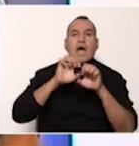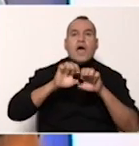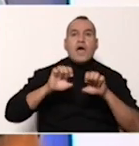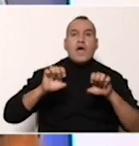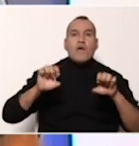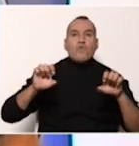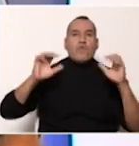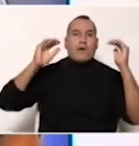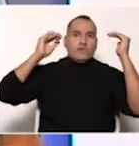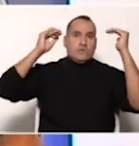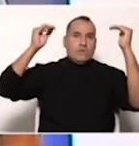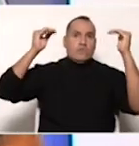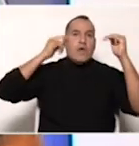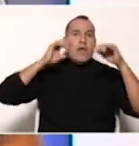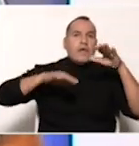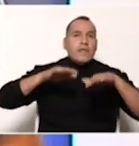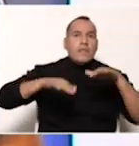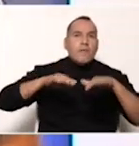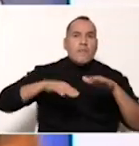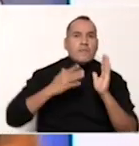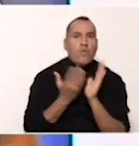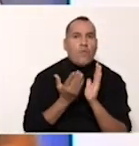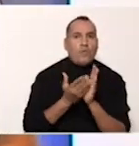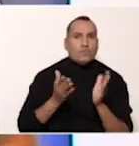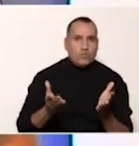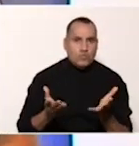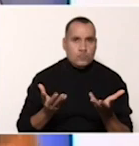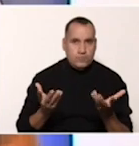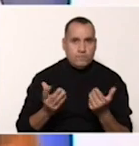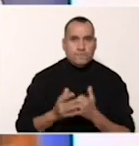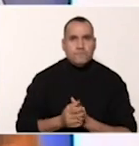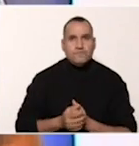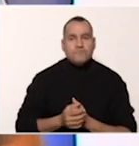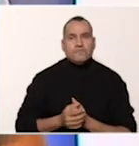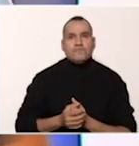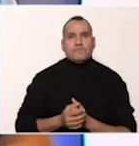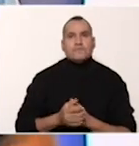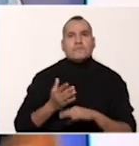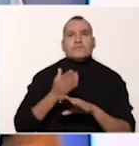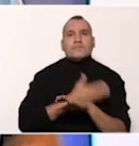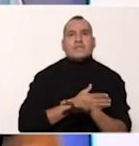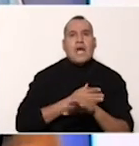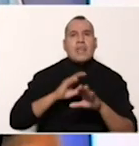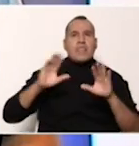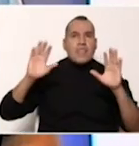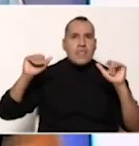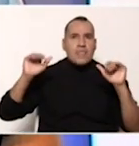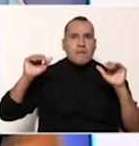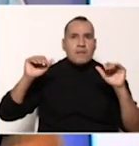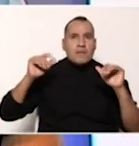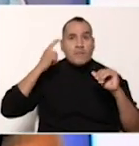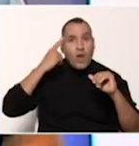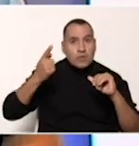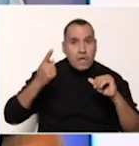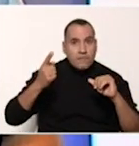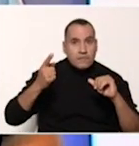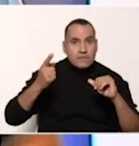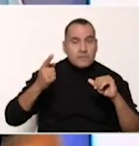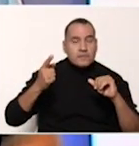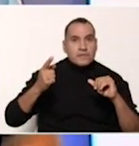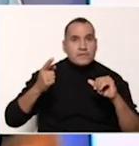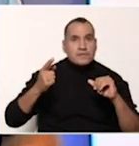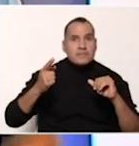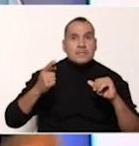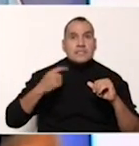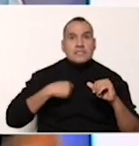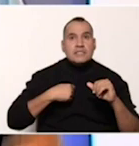según su régimen de estudio. Una vez más, no me quiero despedir sin antes decirle